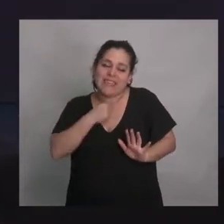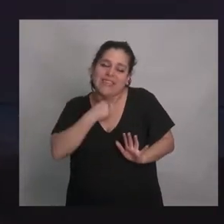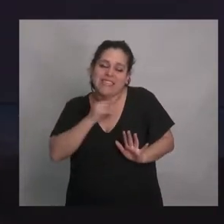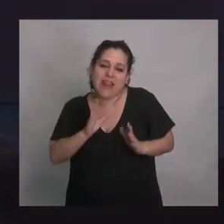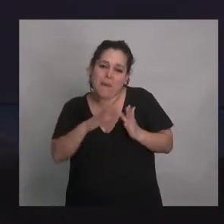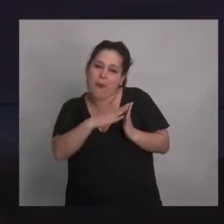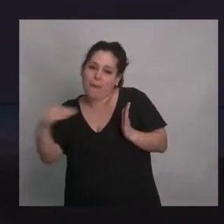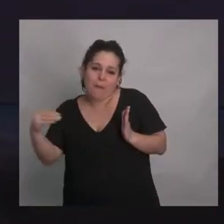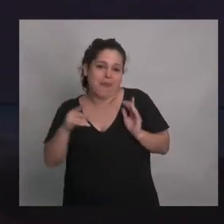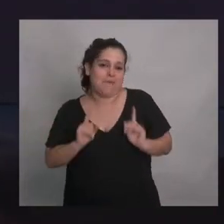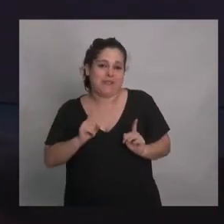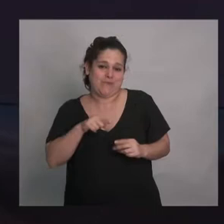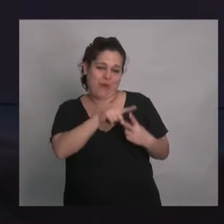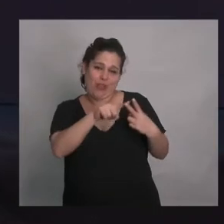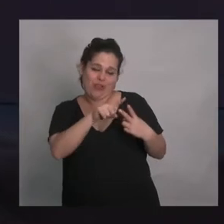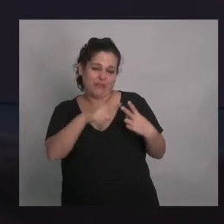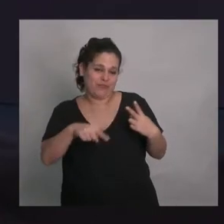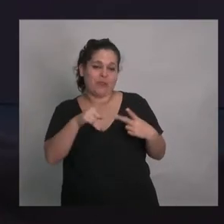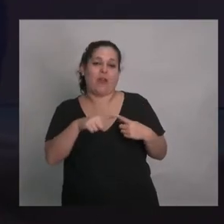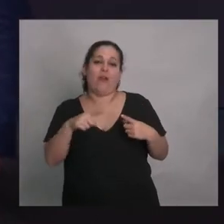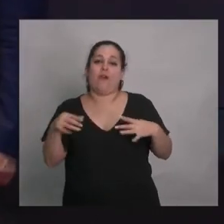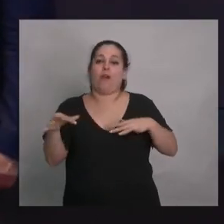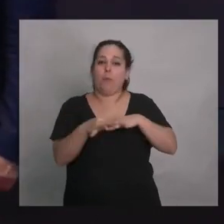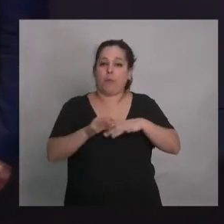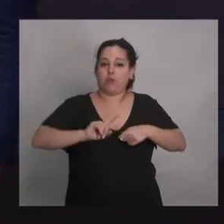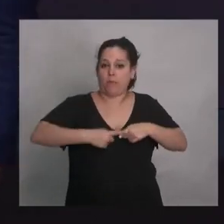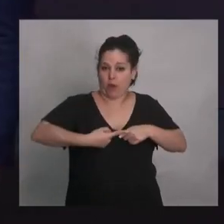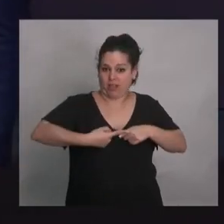tener la del compromiso político